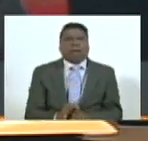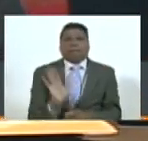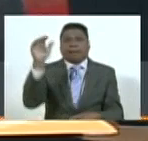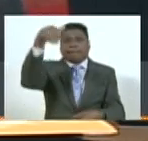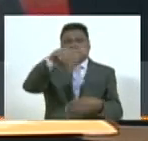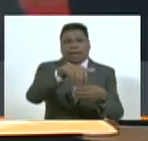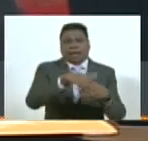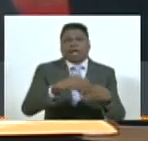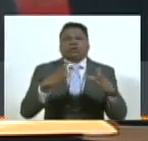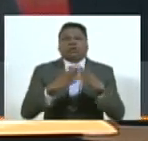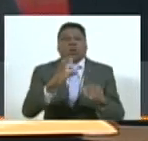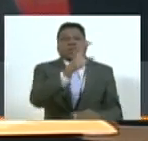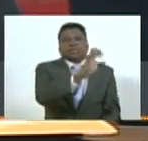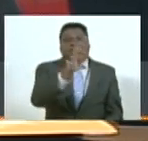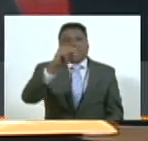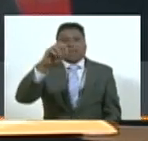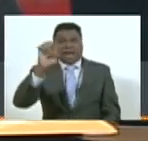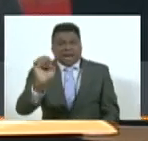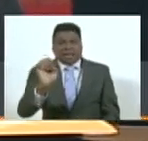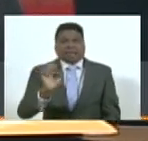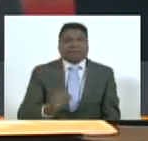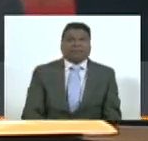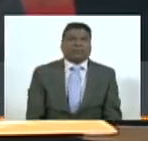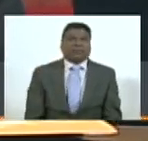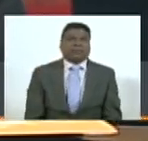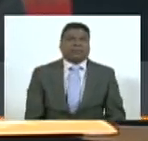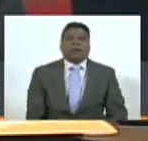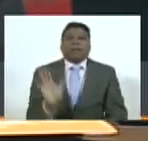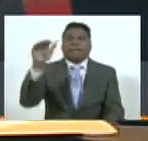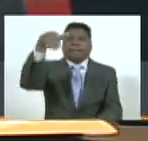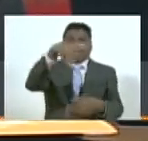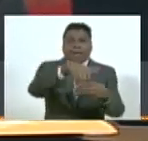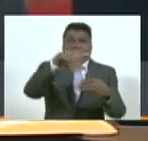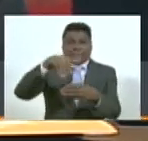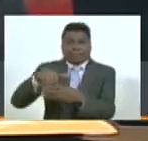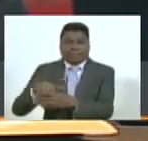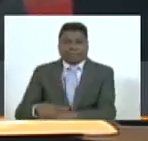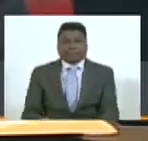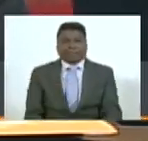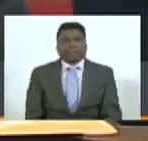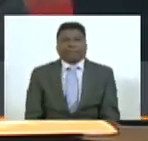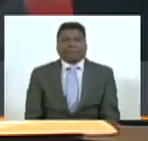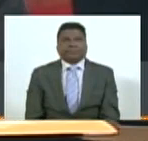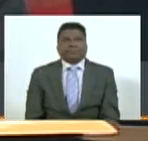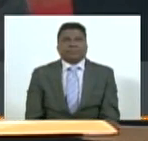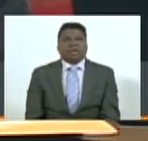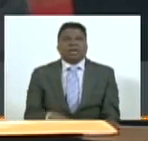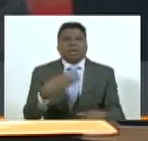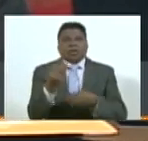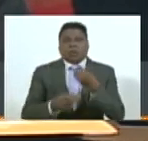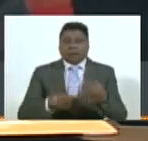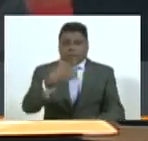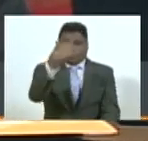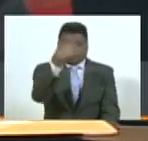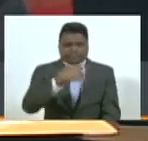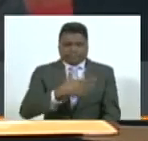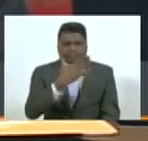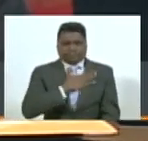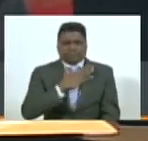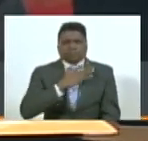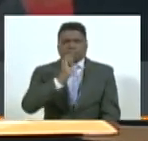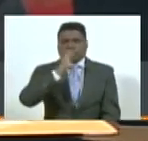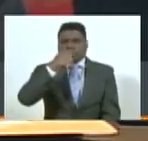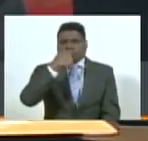esté inscrito en el registro electoral permanente votará. Y lo hará personalmente y su